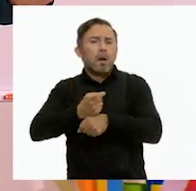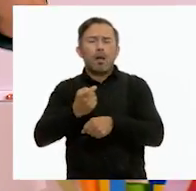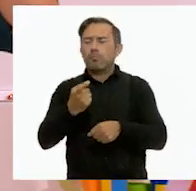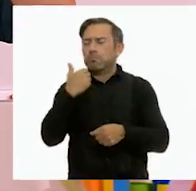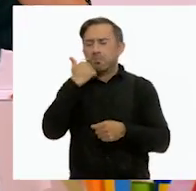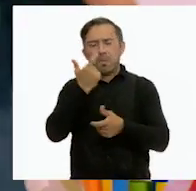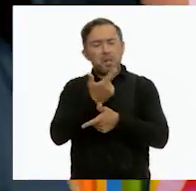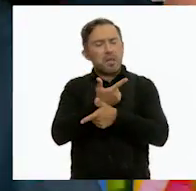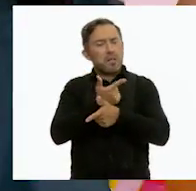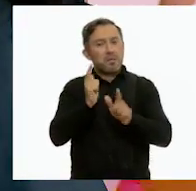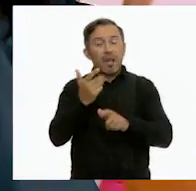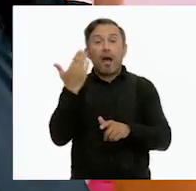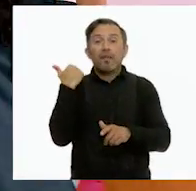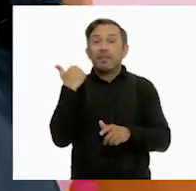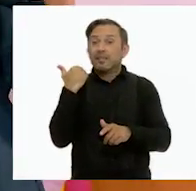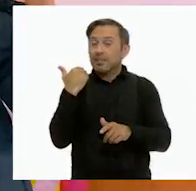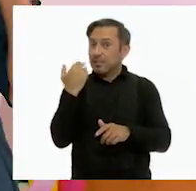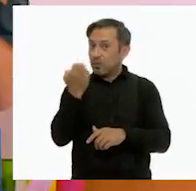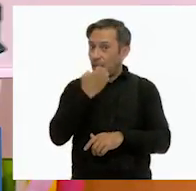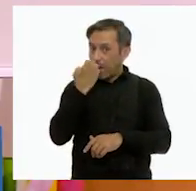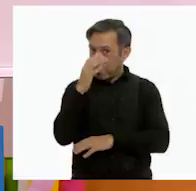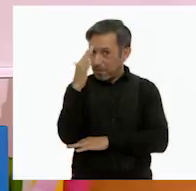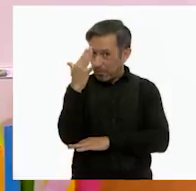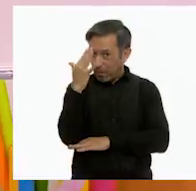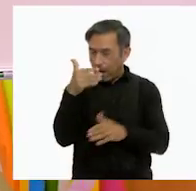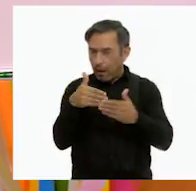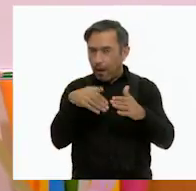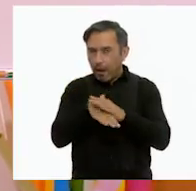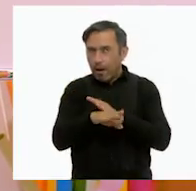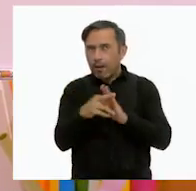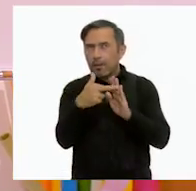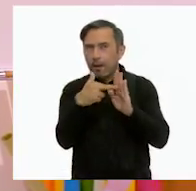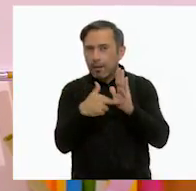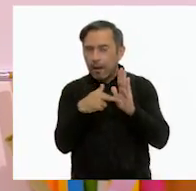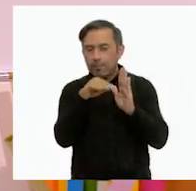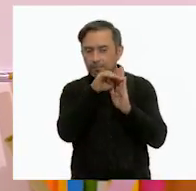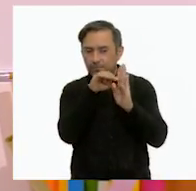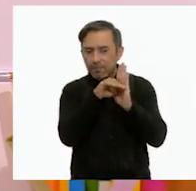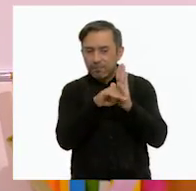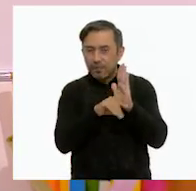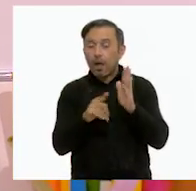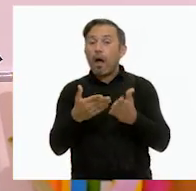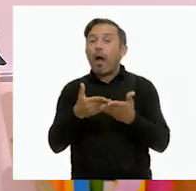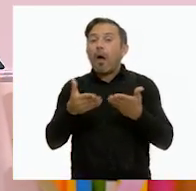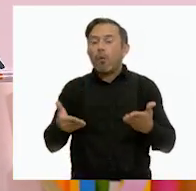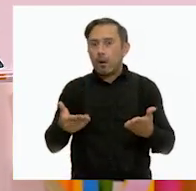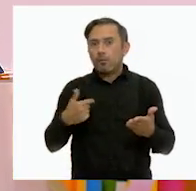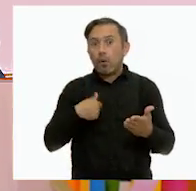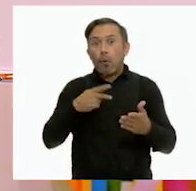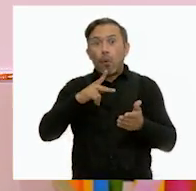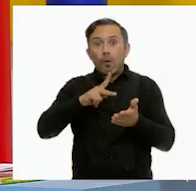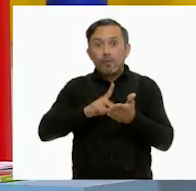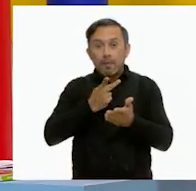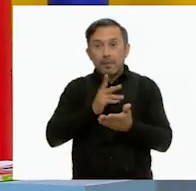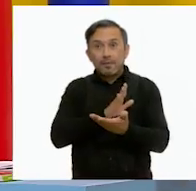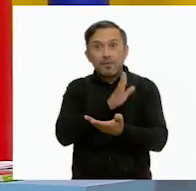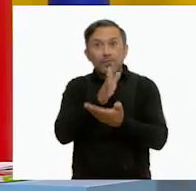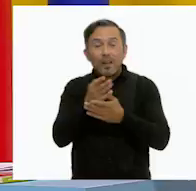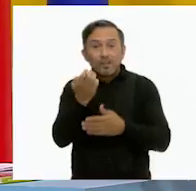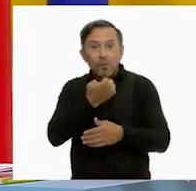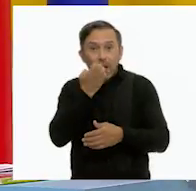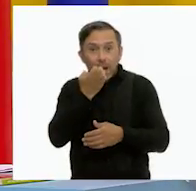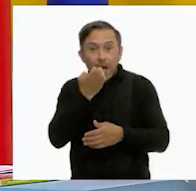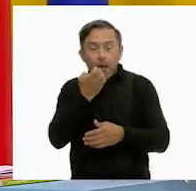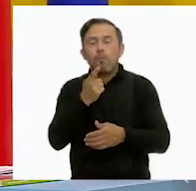ellos tuvieron en preescolar. ¡Sale! ¿Sí? Para que esas las podamos ocupar ahora que regresen a clases, ¿te parece? ¡Perfecto!